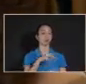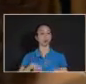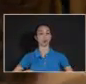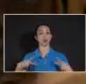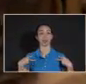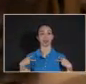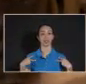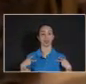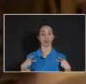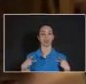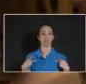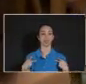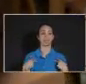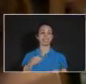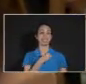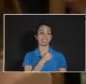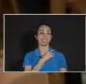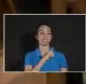complemento,